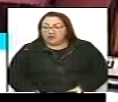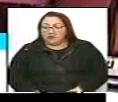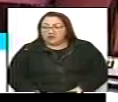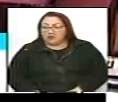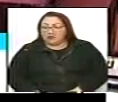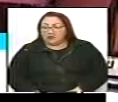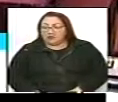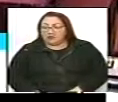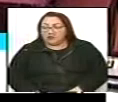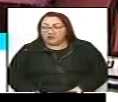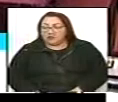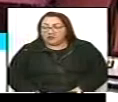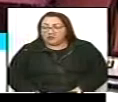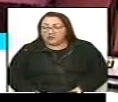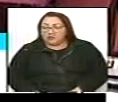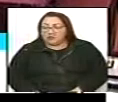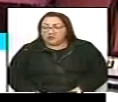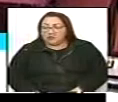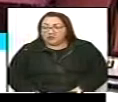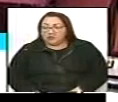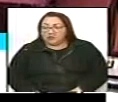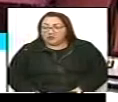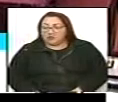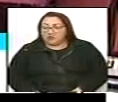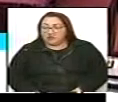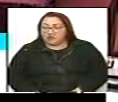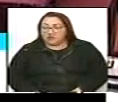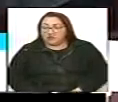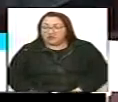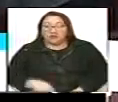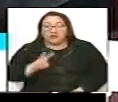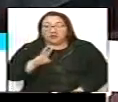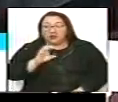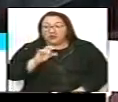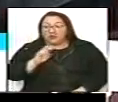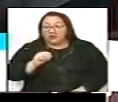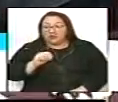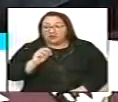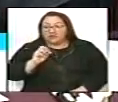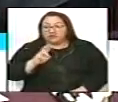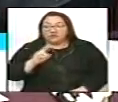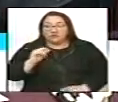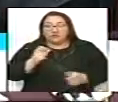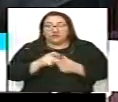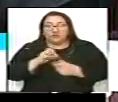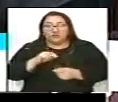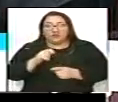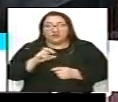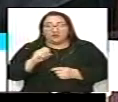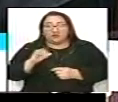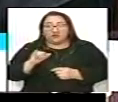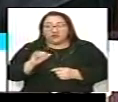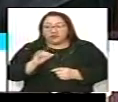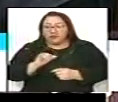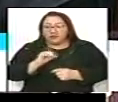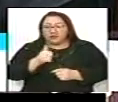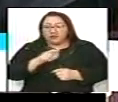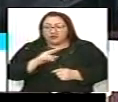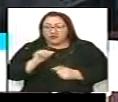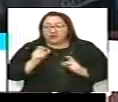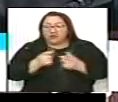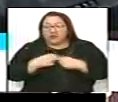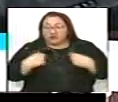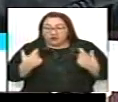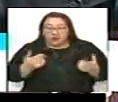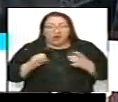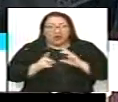Congresista Salgado, lo que pasa es que a raíz de dos cuestiones previas planteadas, una por el congresista Pacori y otra por el congresista Arana, los